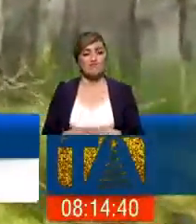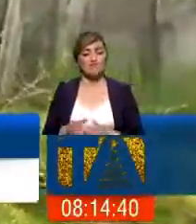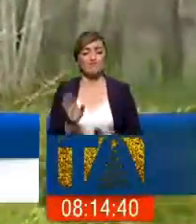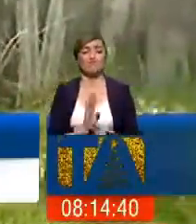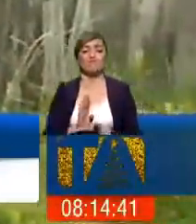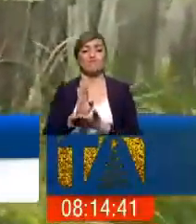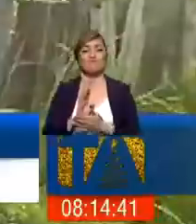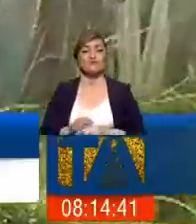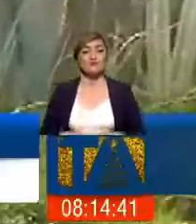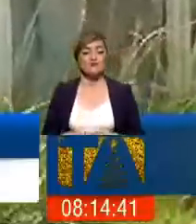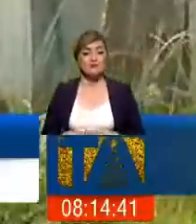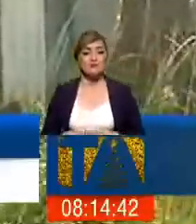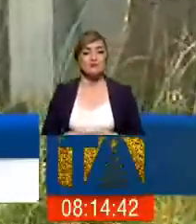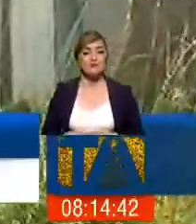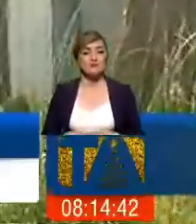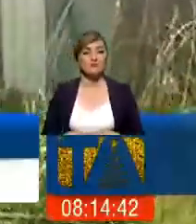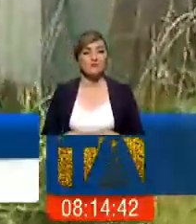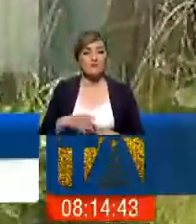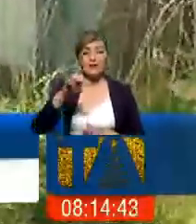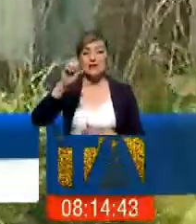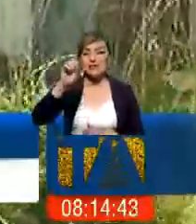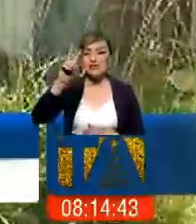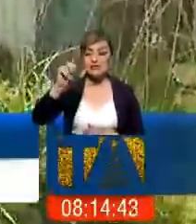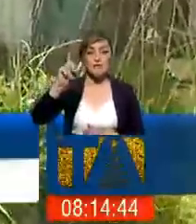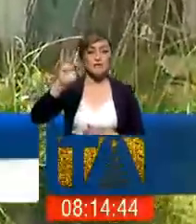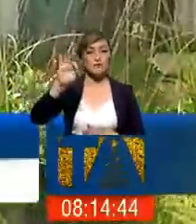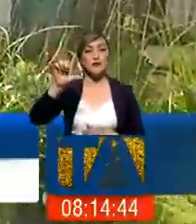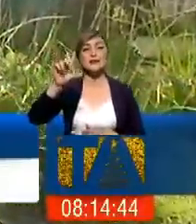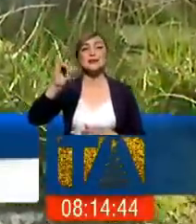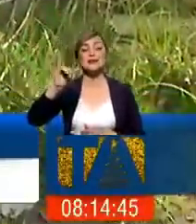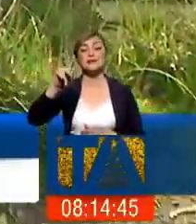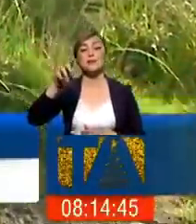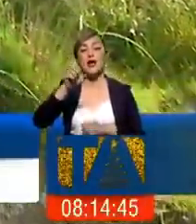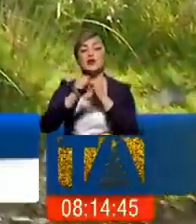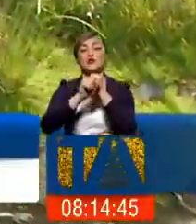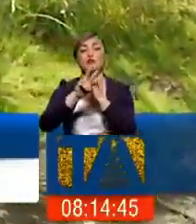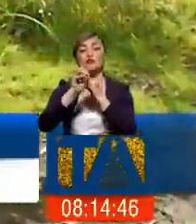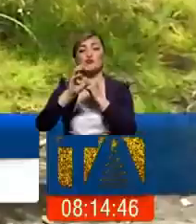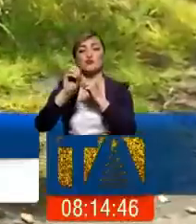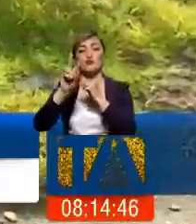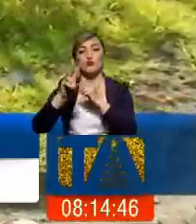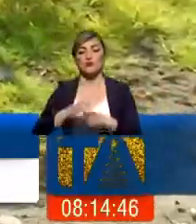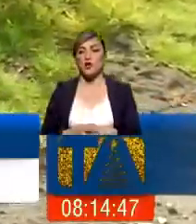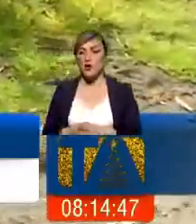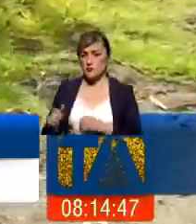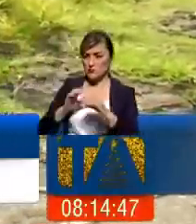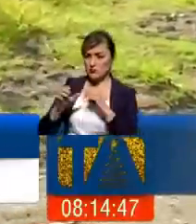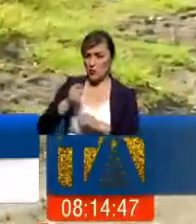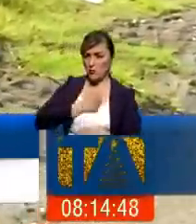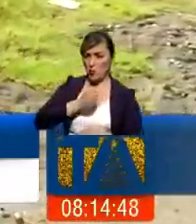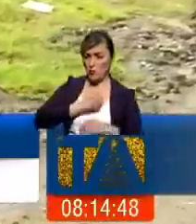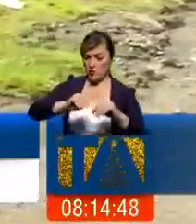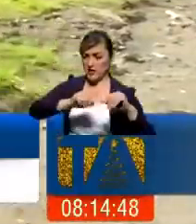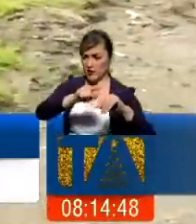barrio San Felipe pues está desde el año 2002. Ahora, ¿ustedes han tenido alguna conversación con el propietario de